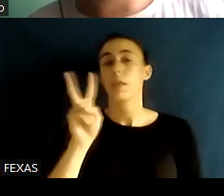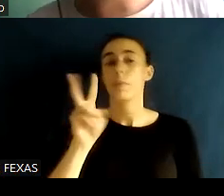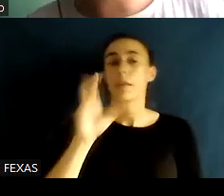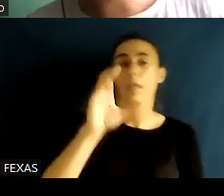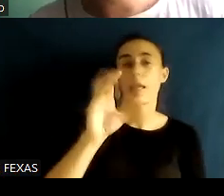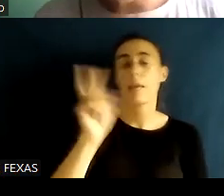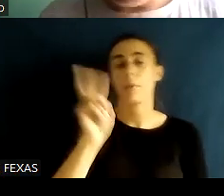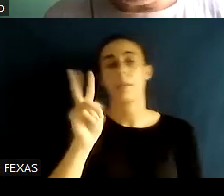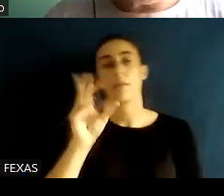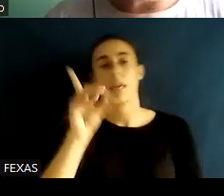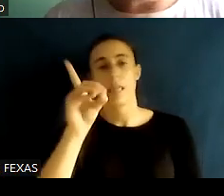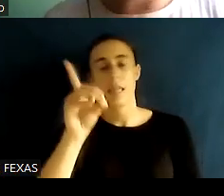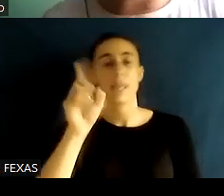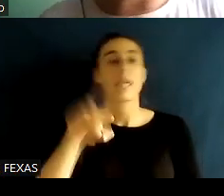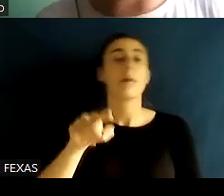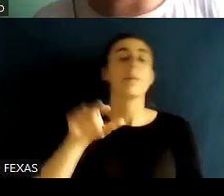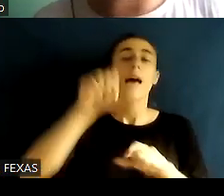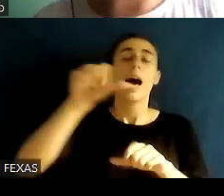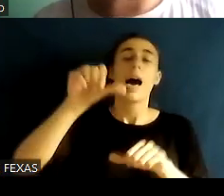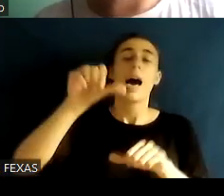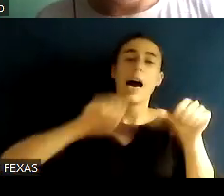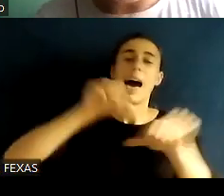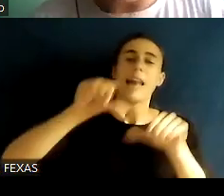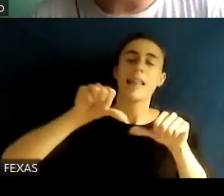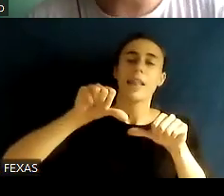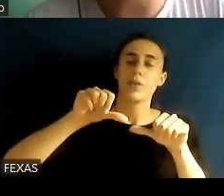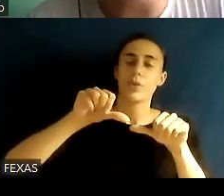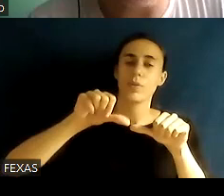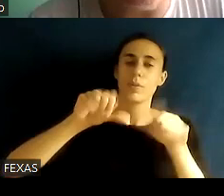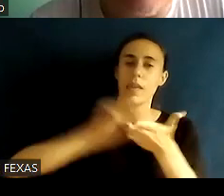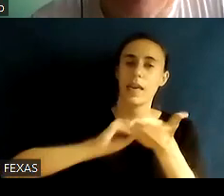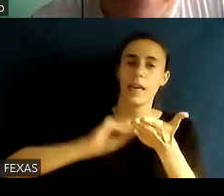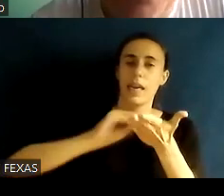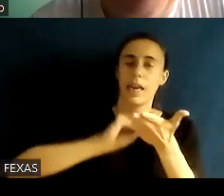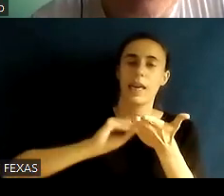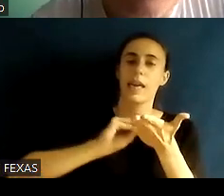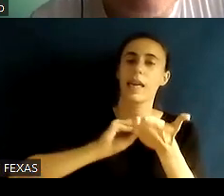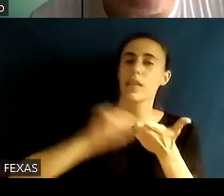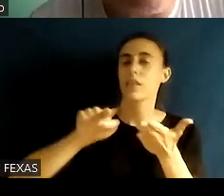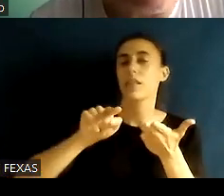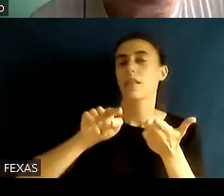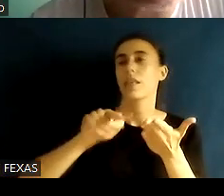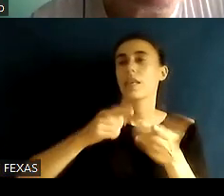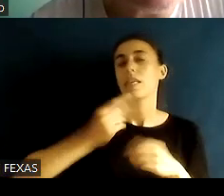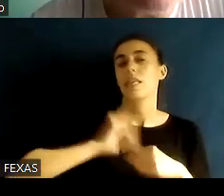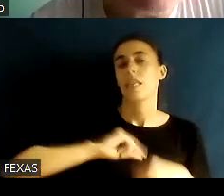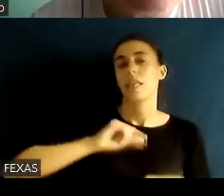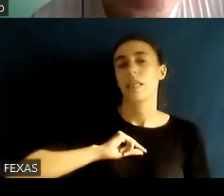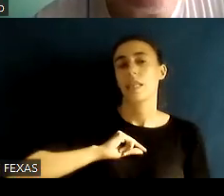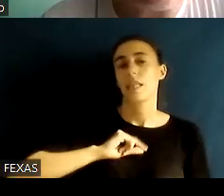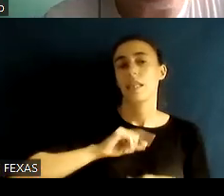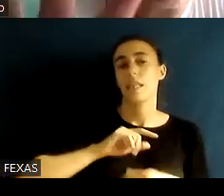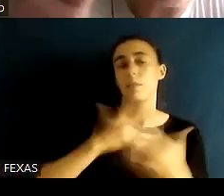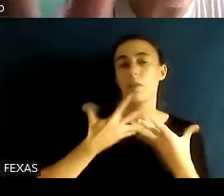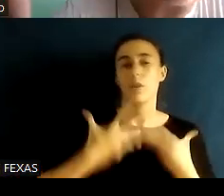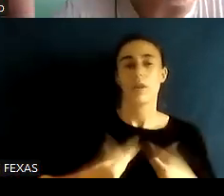grasos omega 3 y algunos oligoelementos que también nos pueden ayudar a revertir esta situación de desánimo. Cuando comenzamos con la vitamina